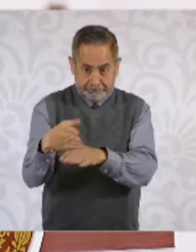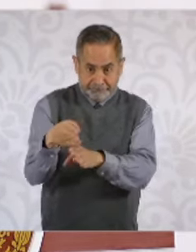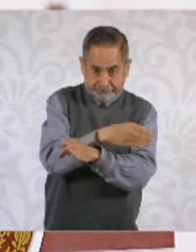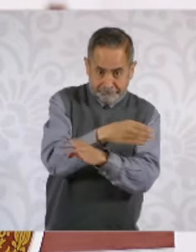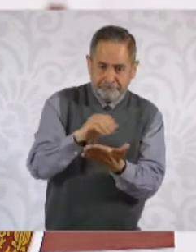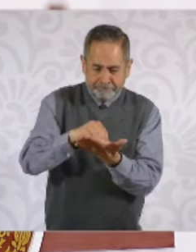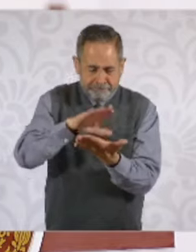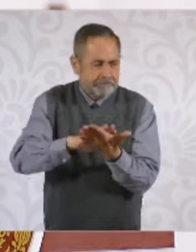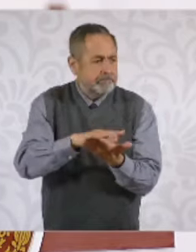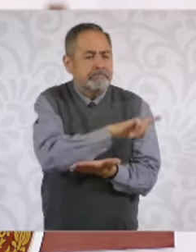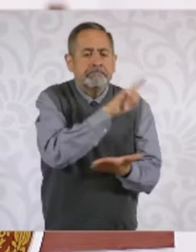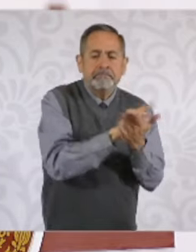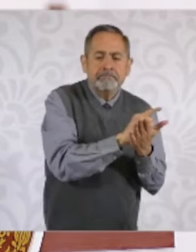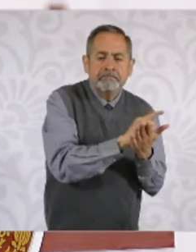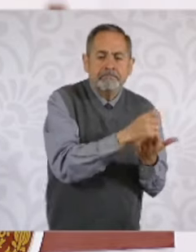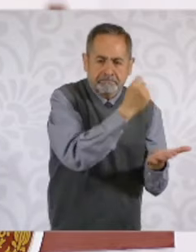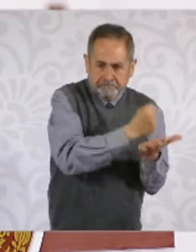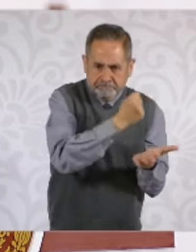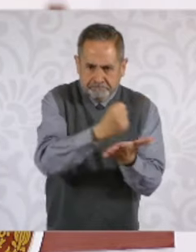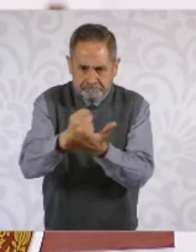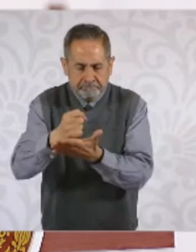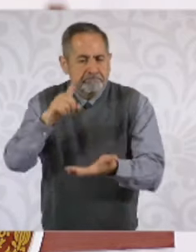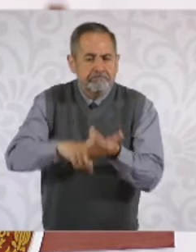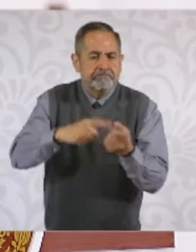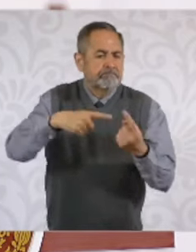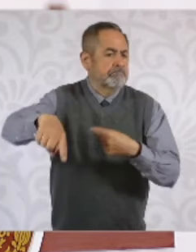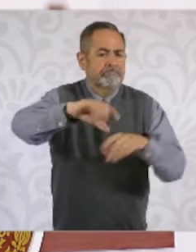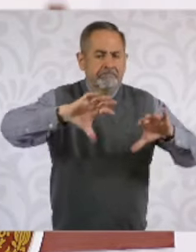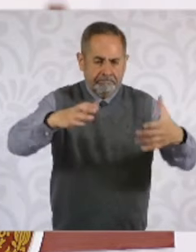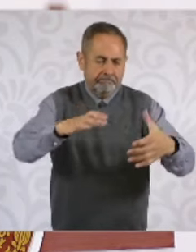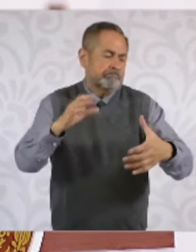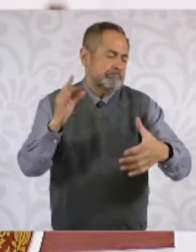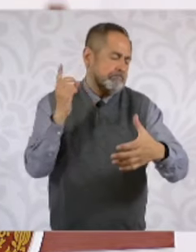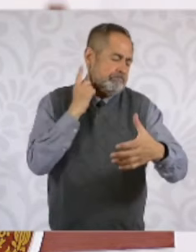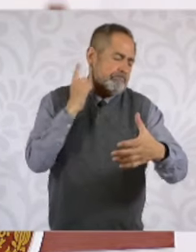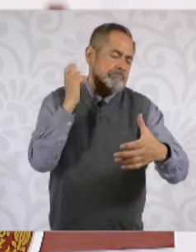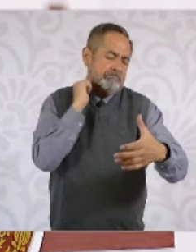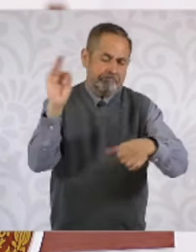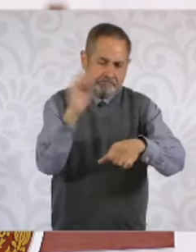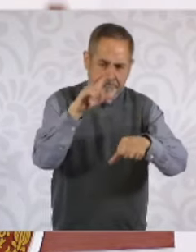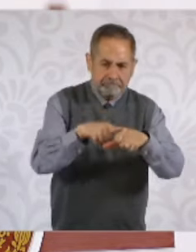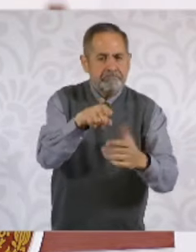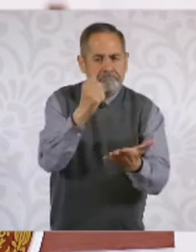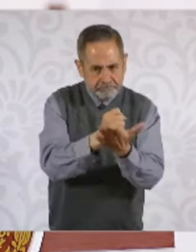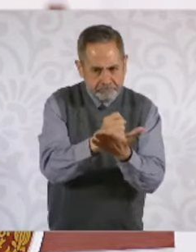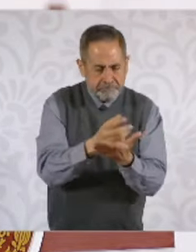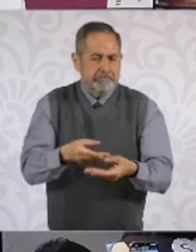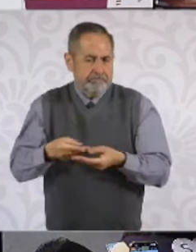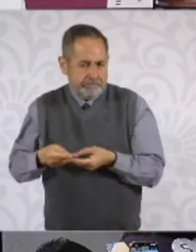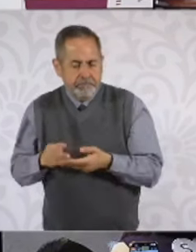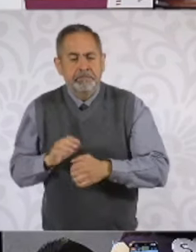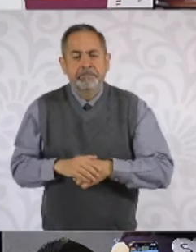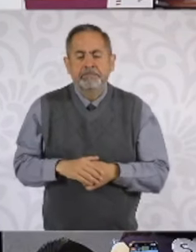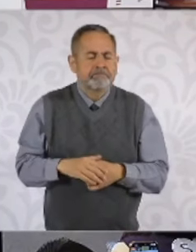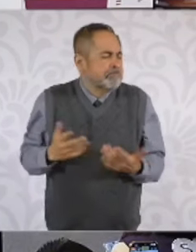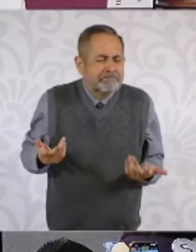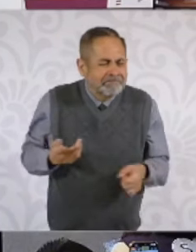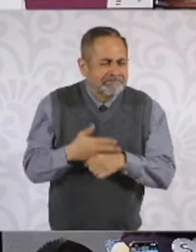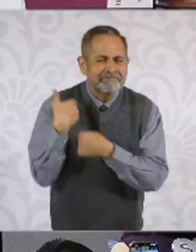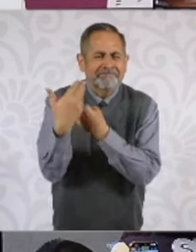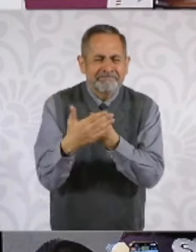leyes secundarias por parte del Congreso Federal. ¿Qué va a pasar en 2025? Algunos de